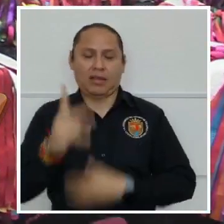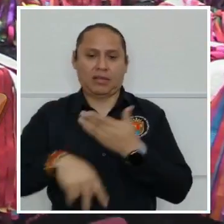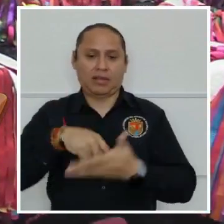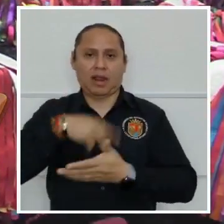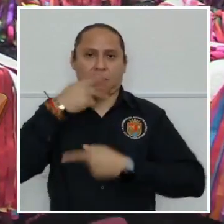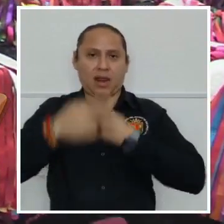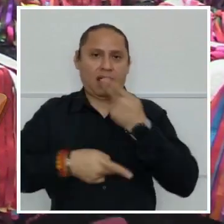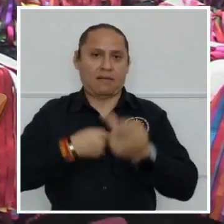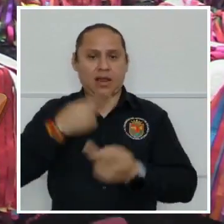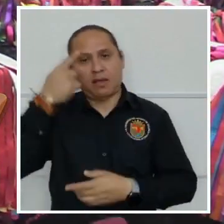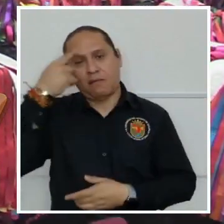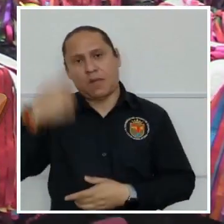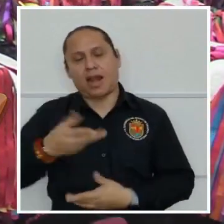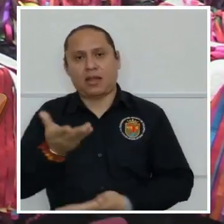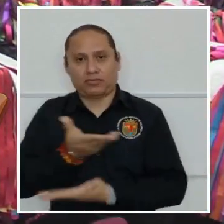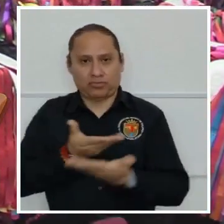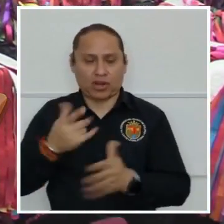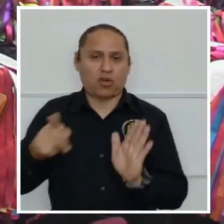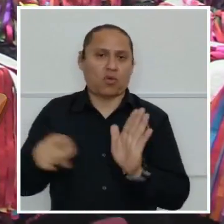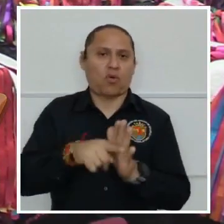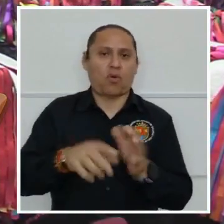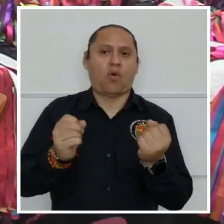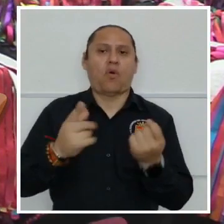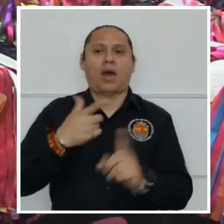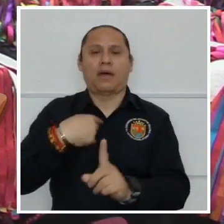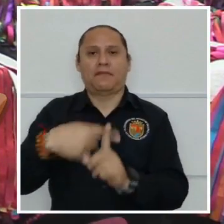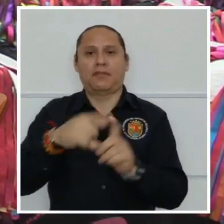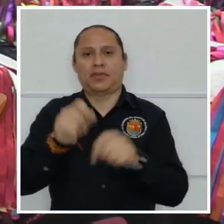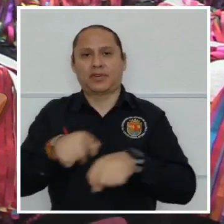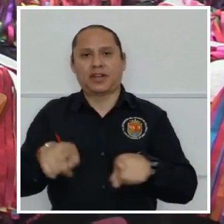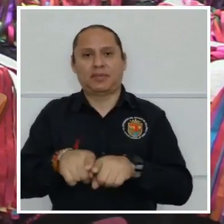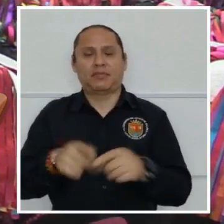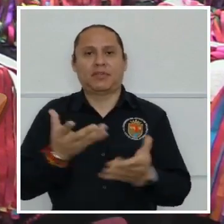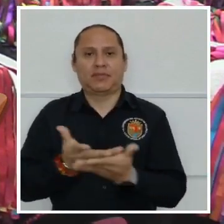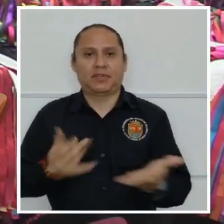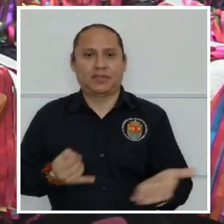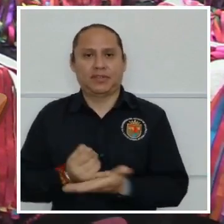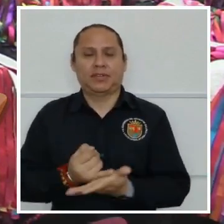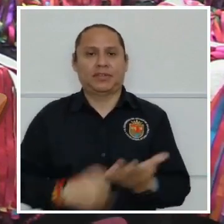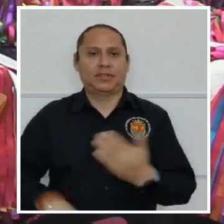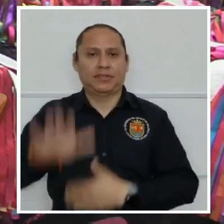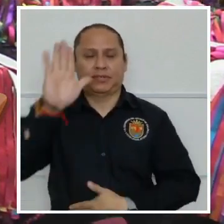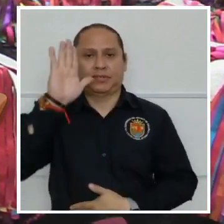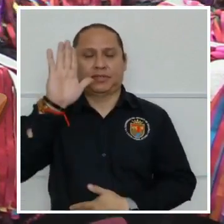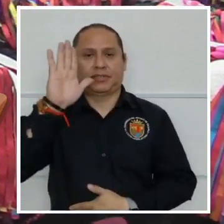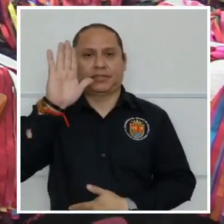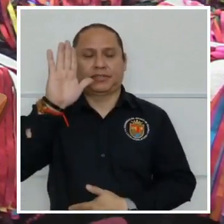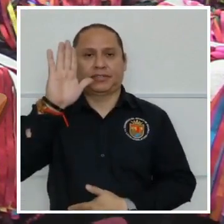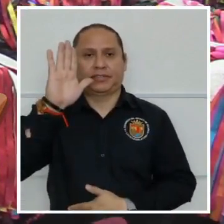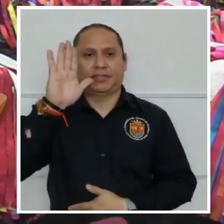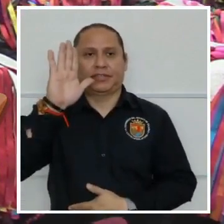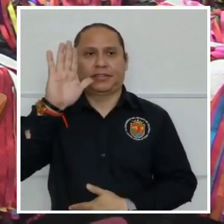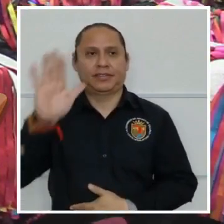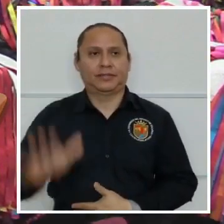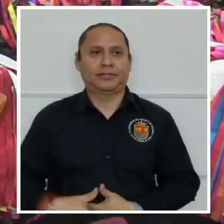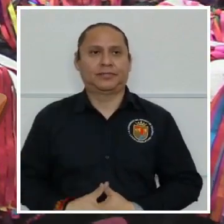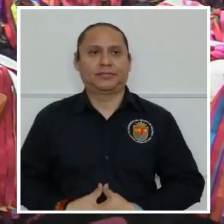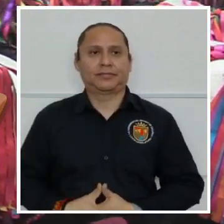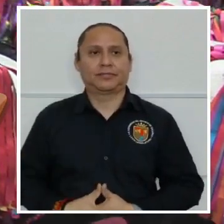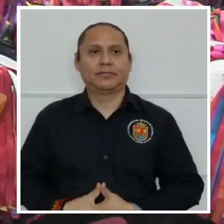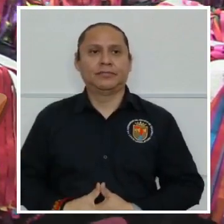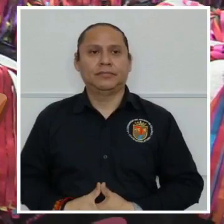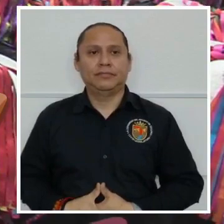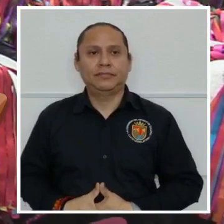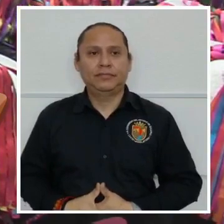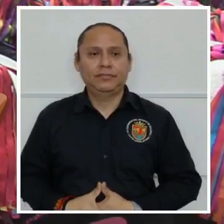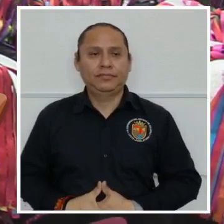desea hacer uso de la palabra para argumentar en contra o a favor del mismo, sírvase manifestarlo en este momento levantando la mano.